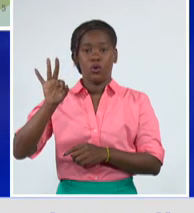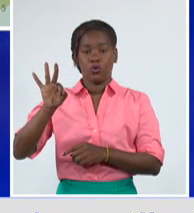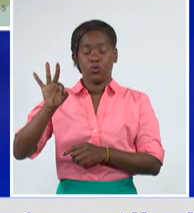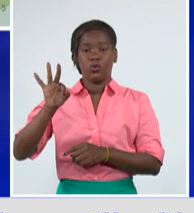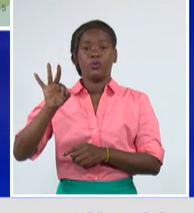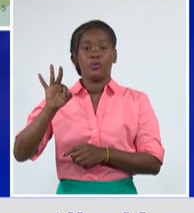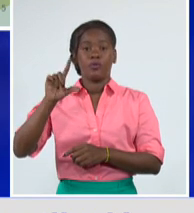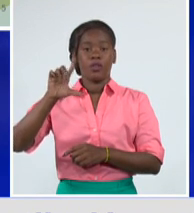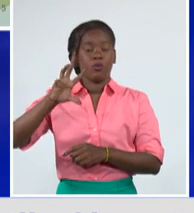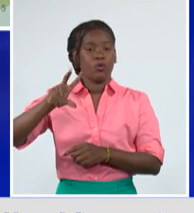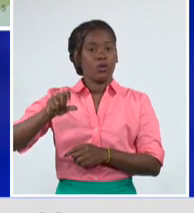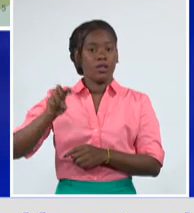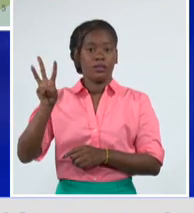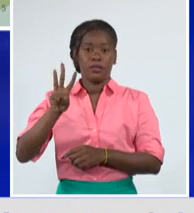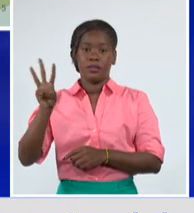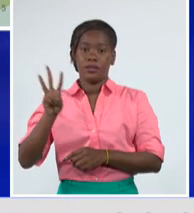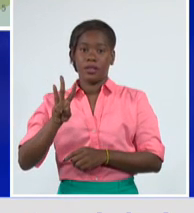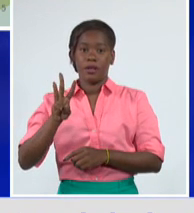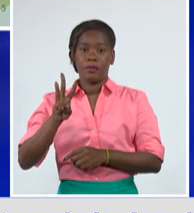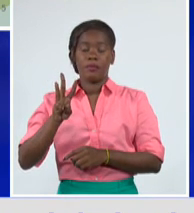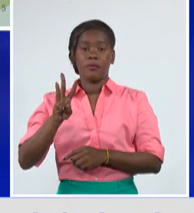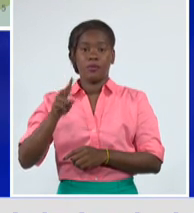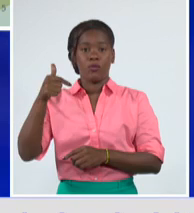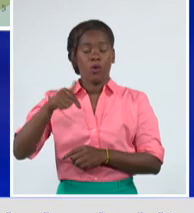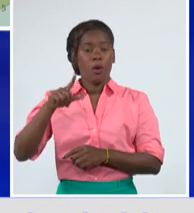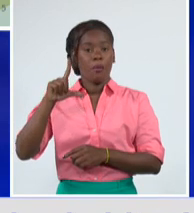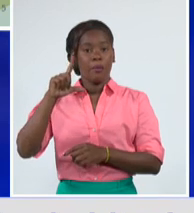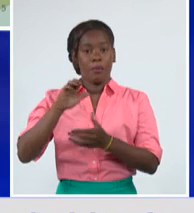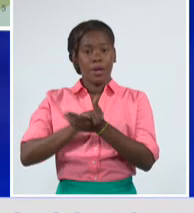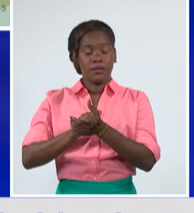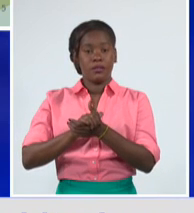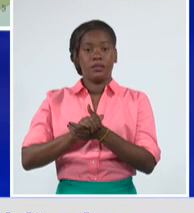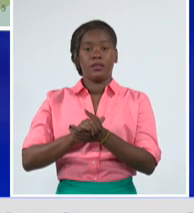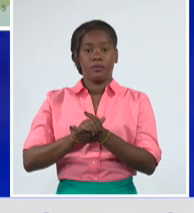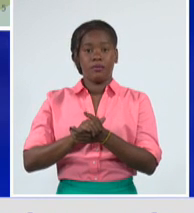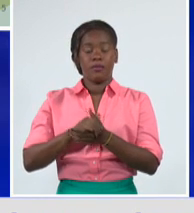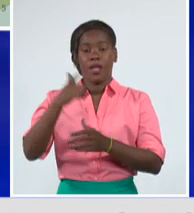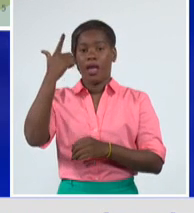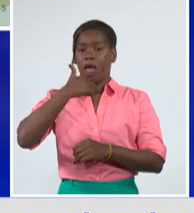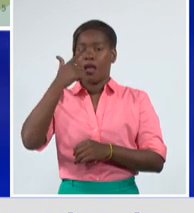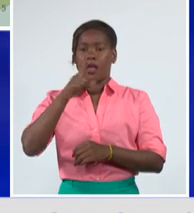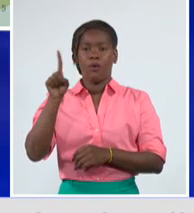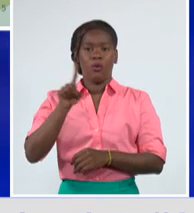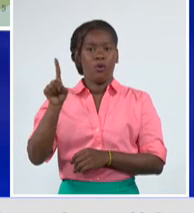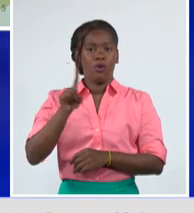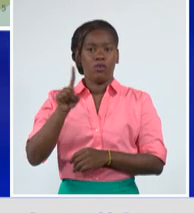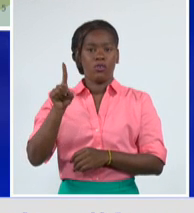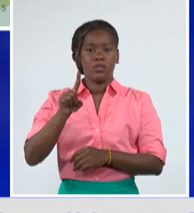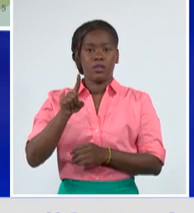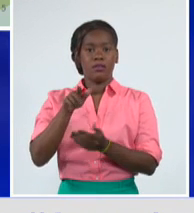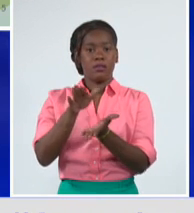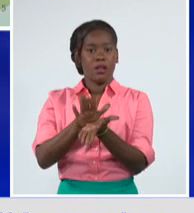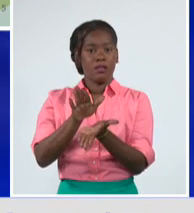33, Martí 25, Colón 17, Los Arabos 11, Ciénaga de Zapata 10, igual que